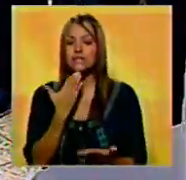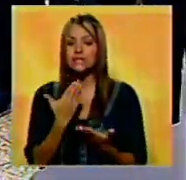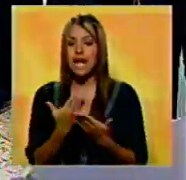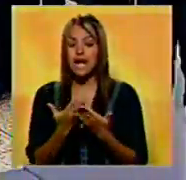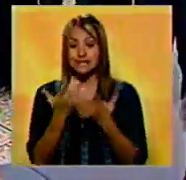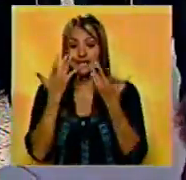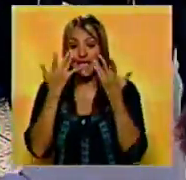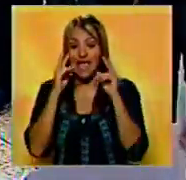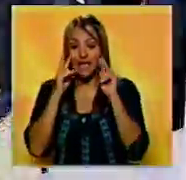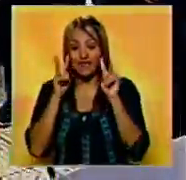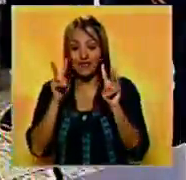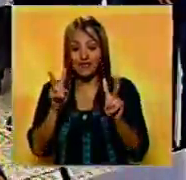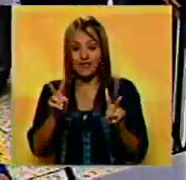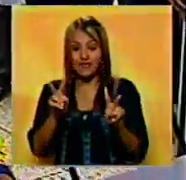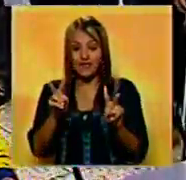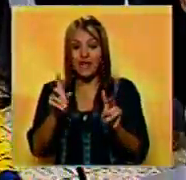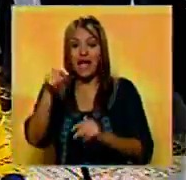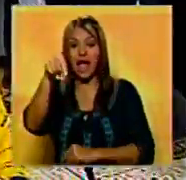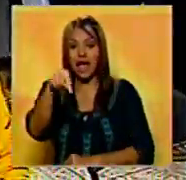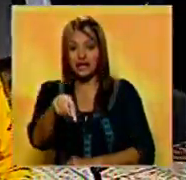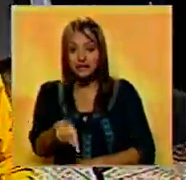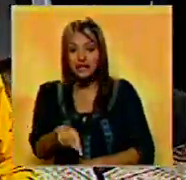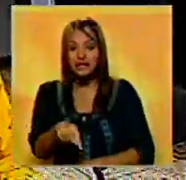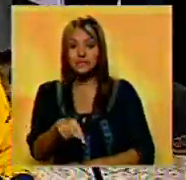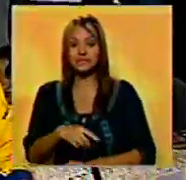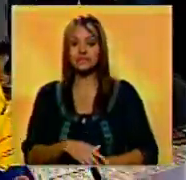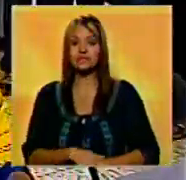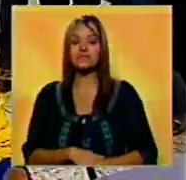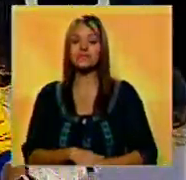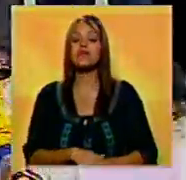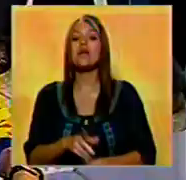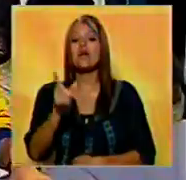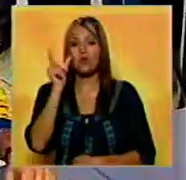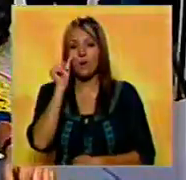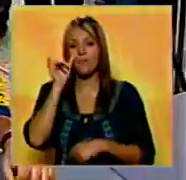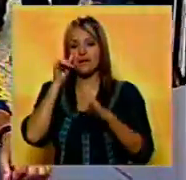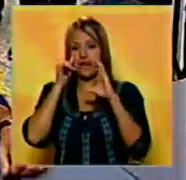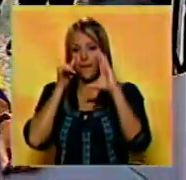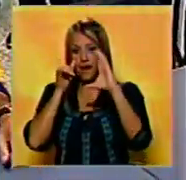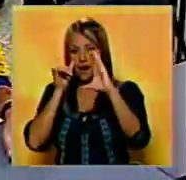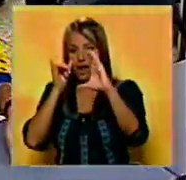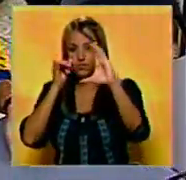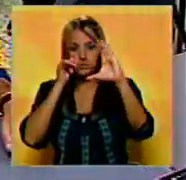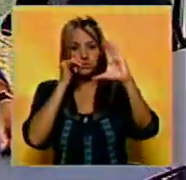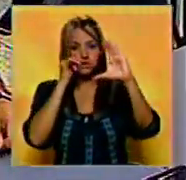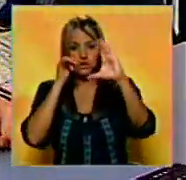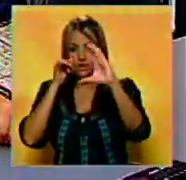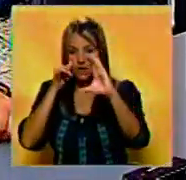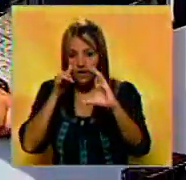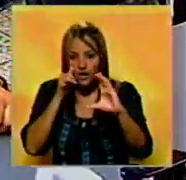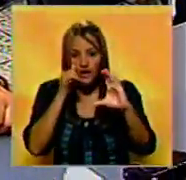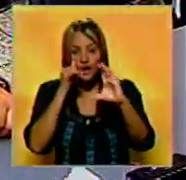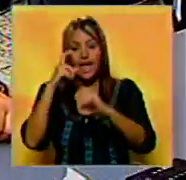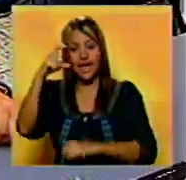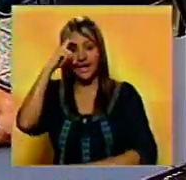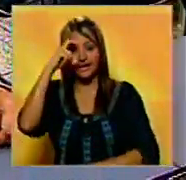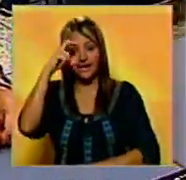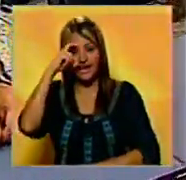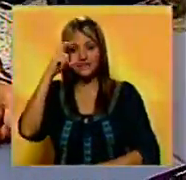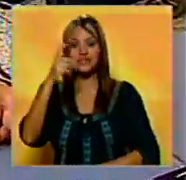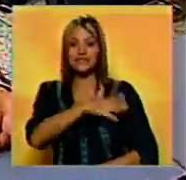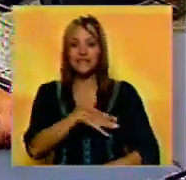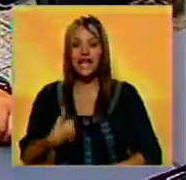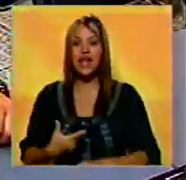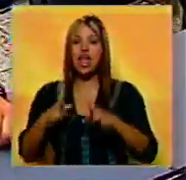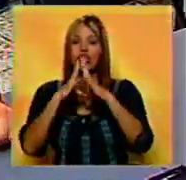ustedes pueden observar en la cámara de Cristóbal, están justamente Ernesto Villegas presentando todos